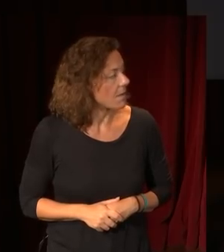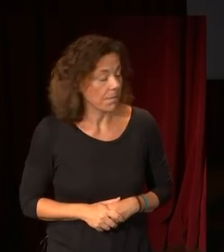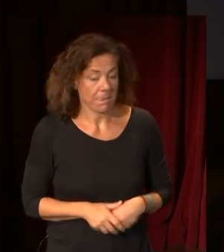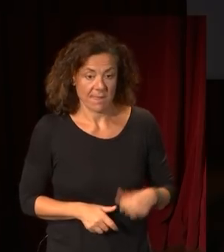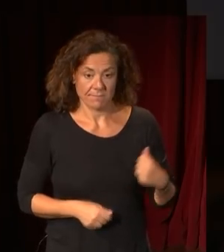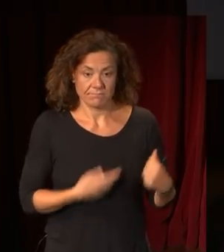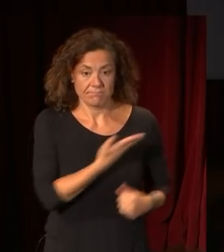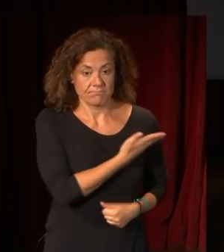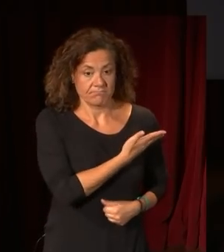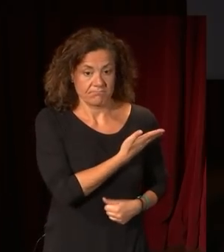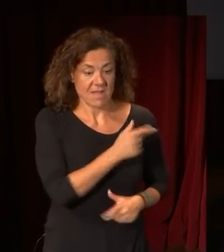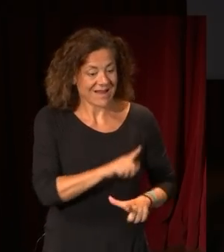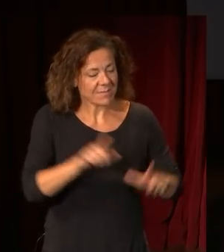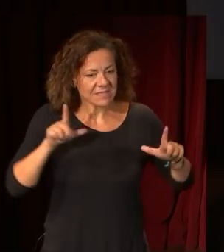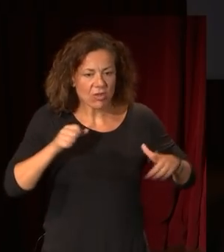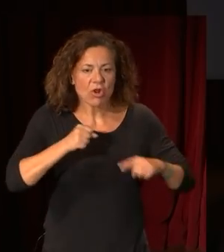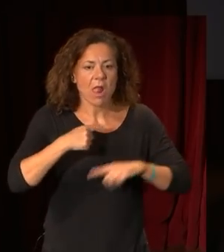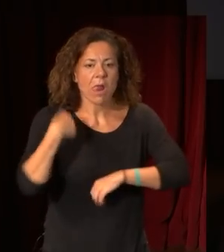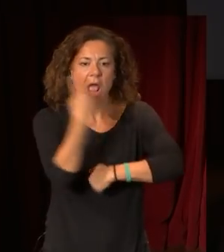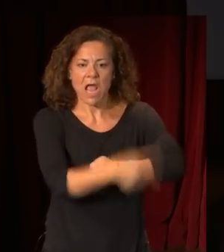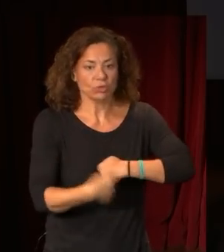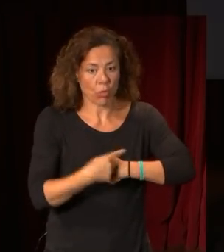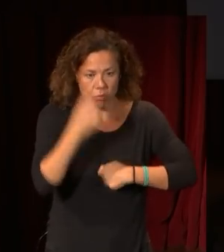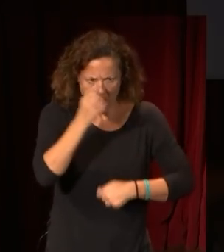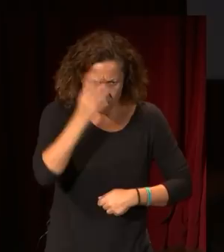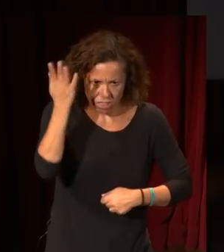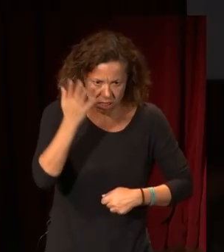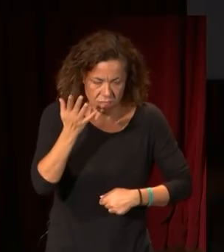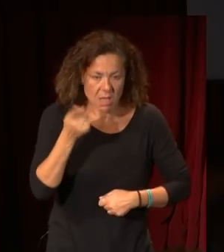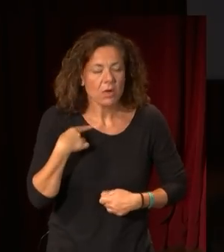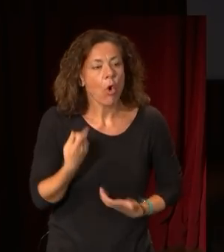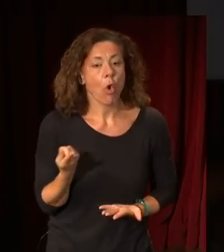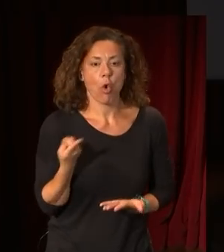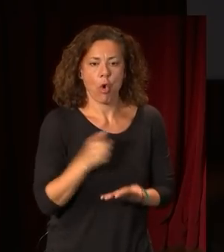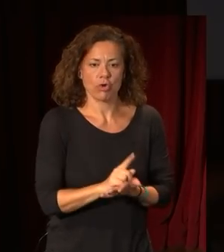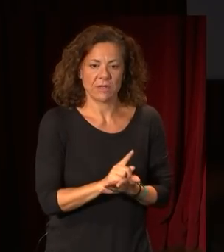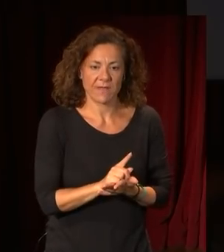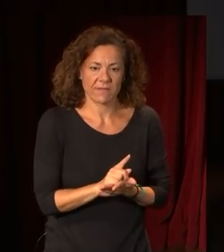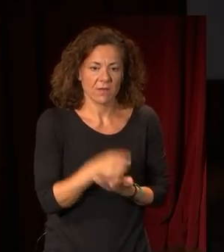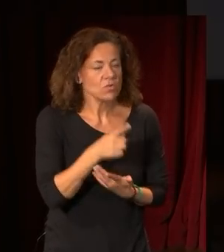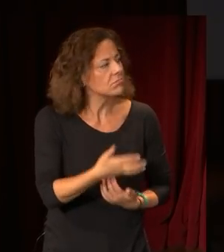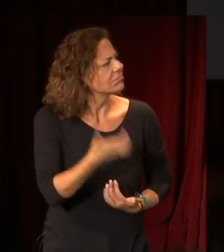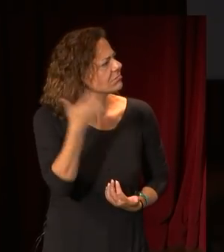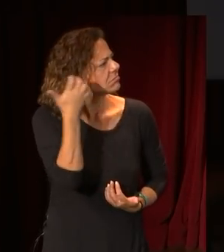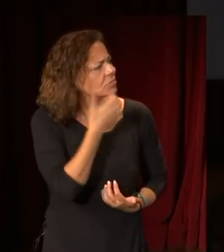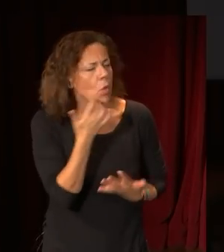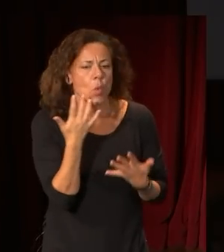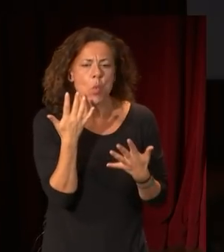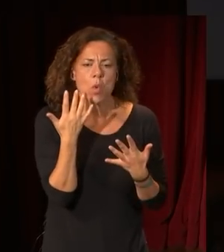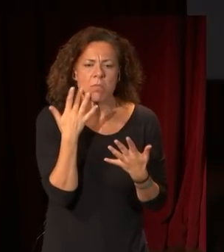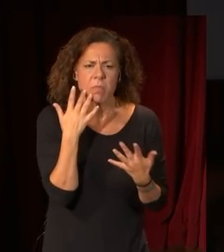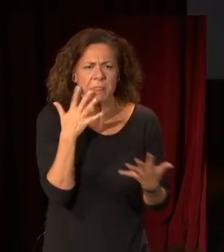la representación del escudo un escudo totalmente imaginario en este caso nos vuelve a colocar frente a esta especie de juegos visuales